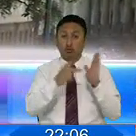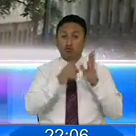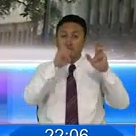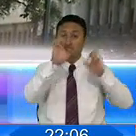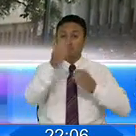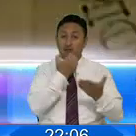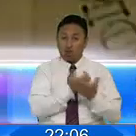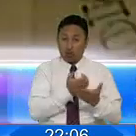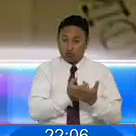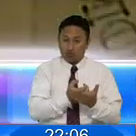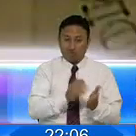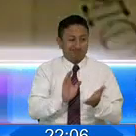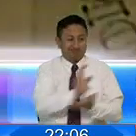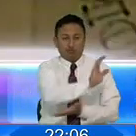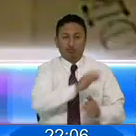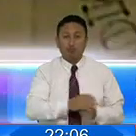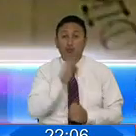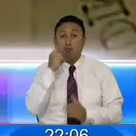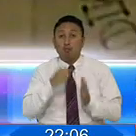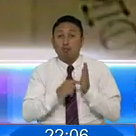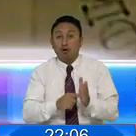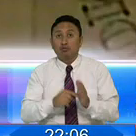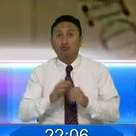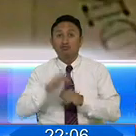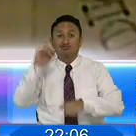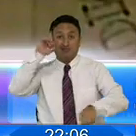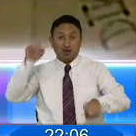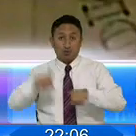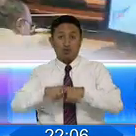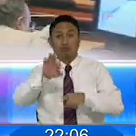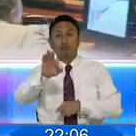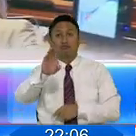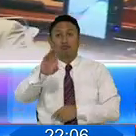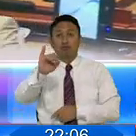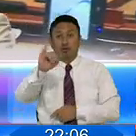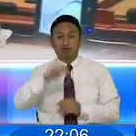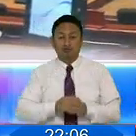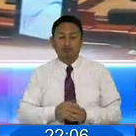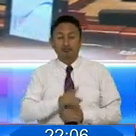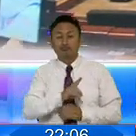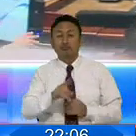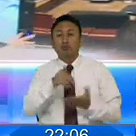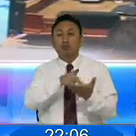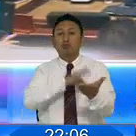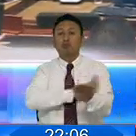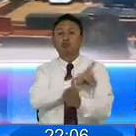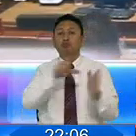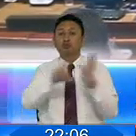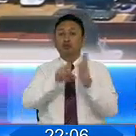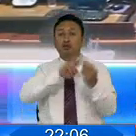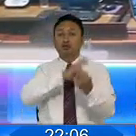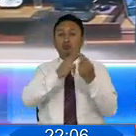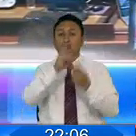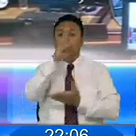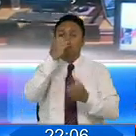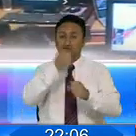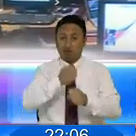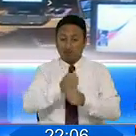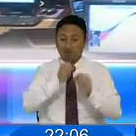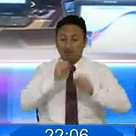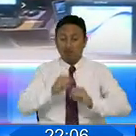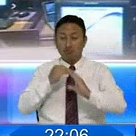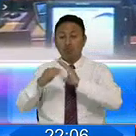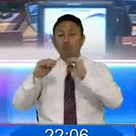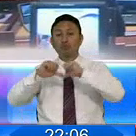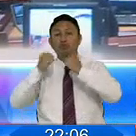económica entre ellos la eliminación del acuerdo con el fmi y la suspensión del proyecto de ley sobre las reformas laborales que se remitiría a